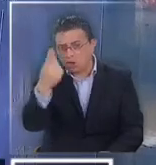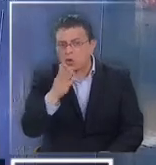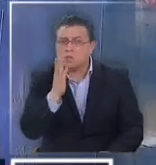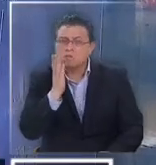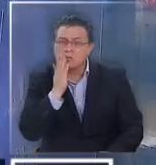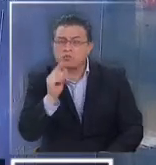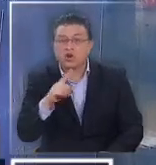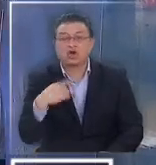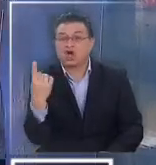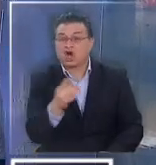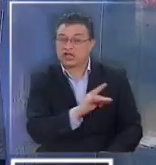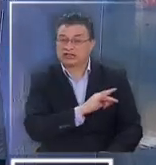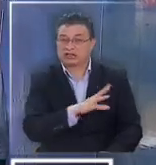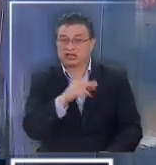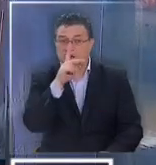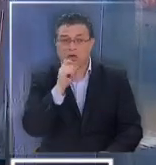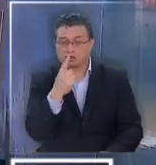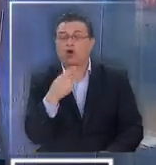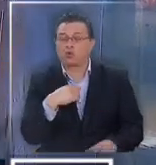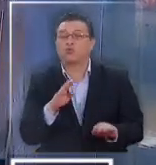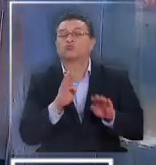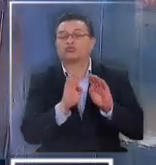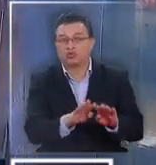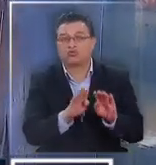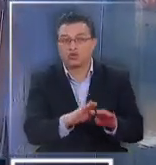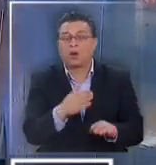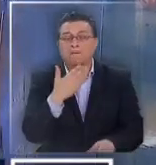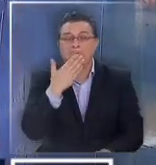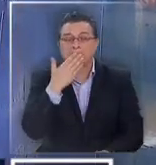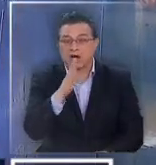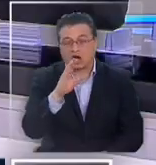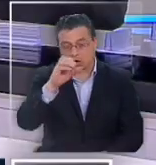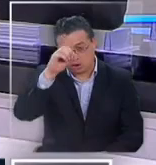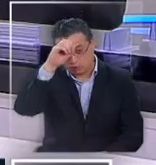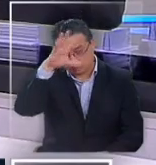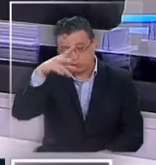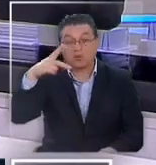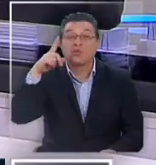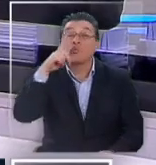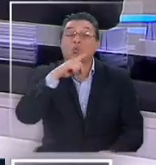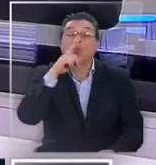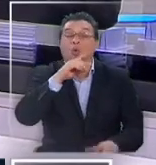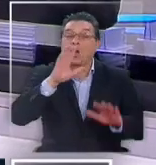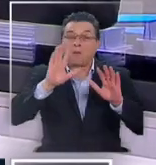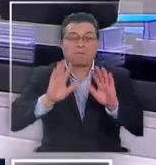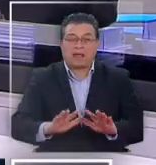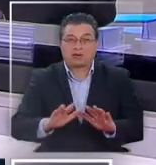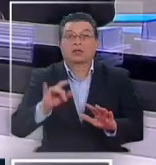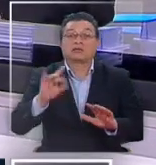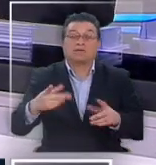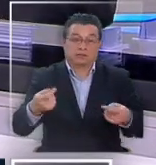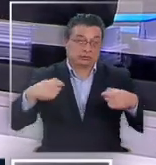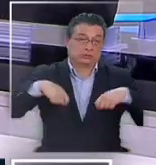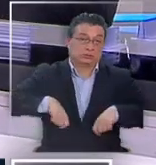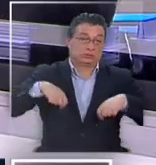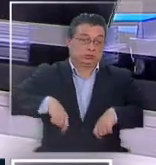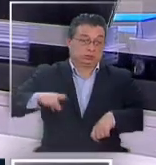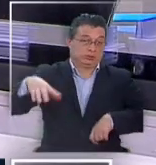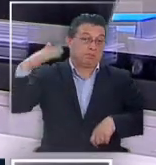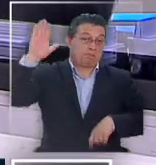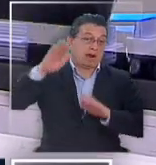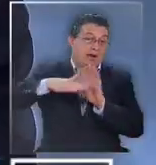chile completo estaría detrás de que lo último que se parara sería la industria minera por los con cuánto se sitúa nuestra economía